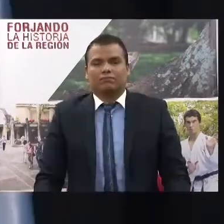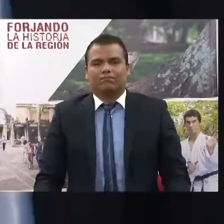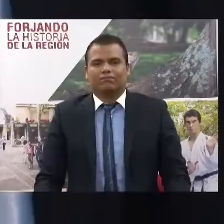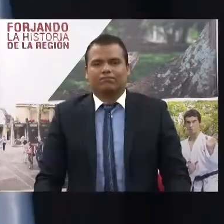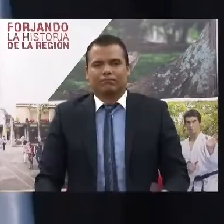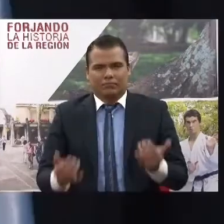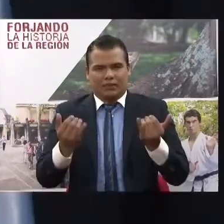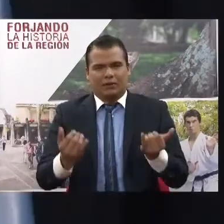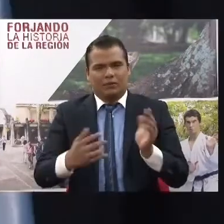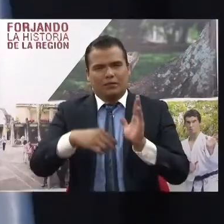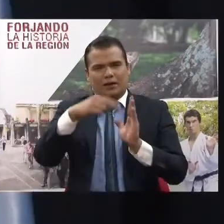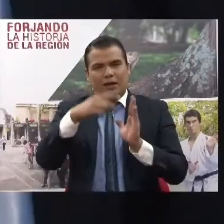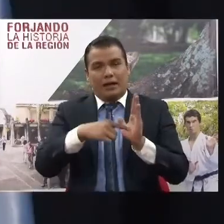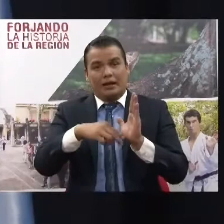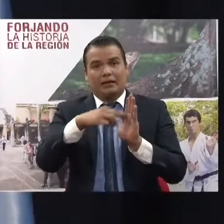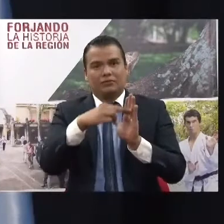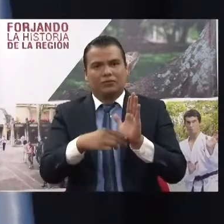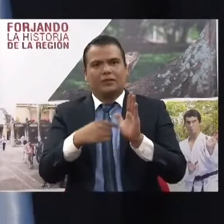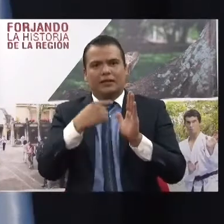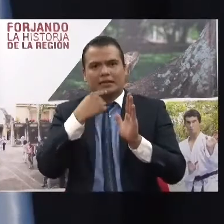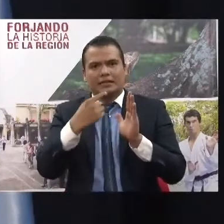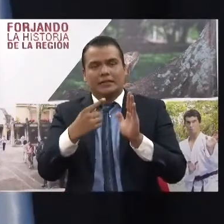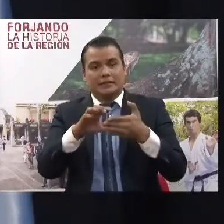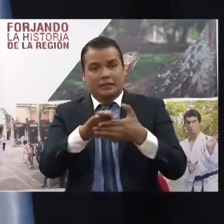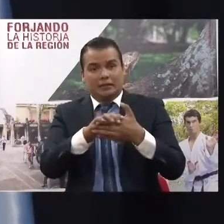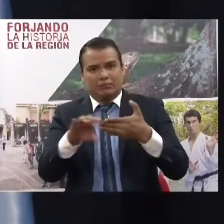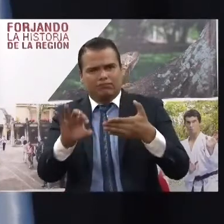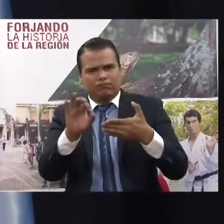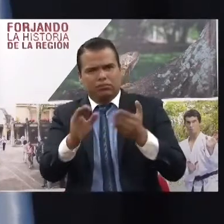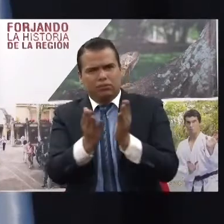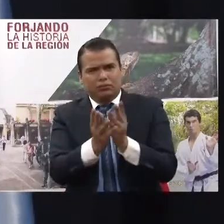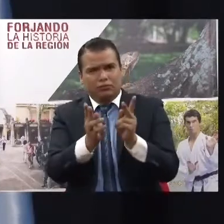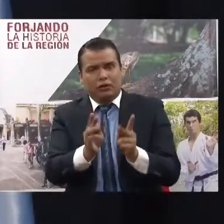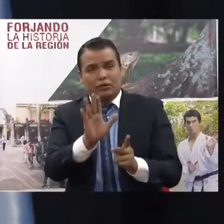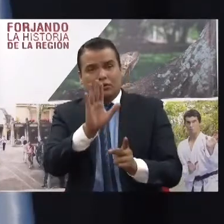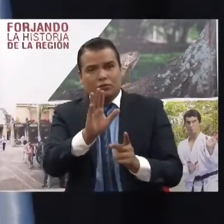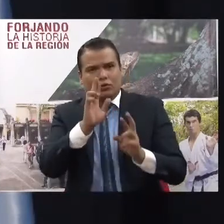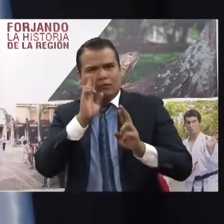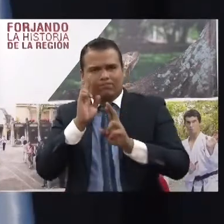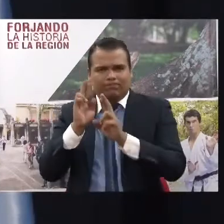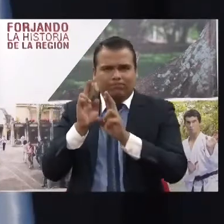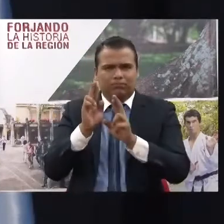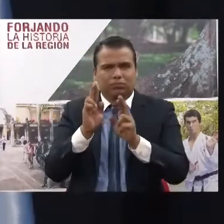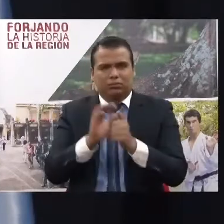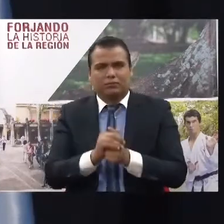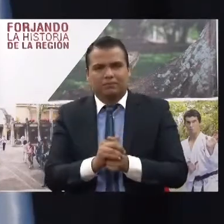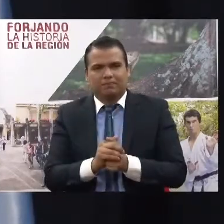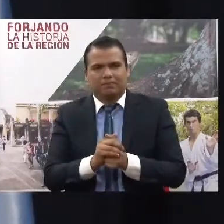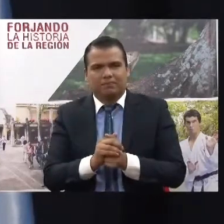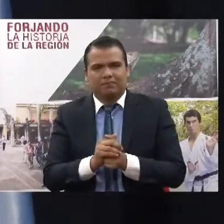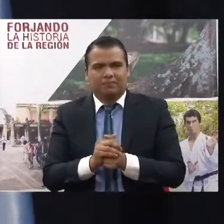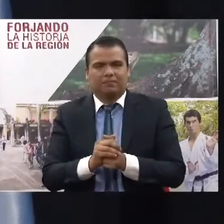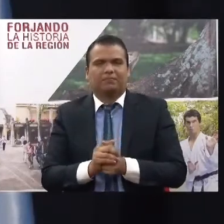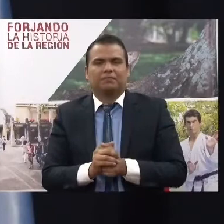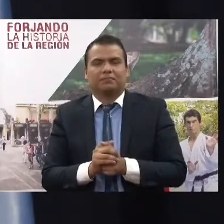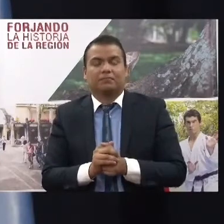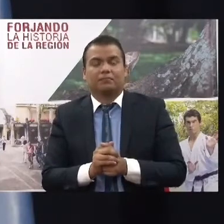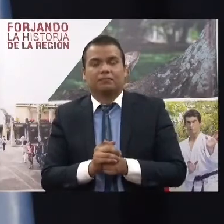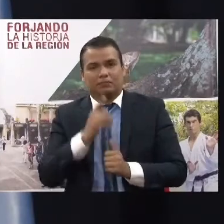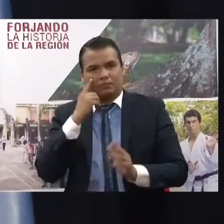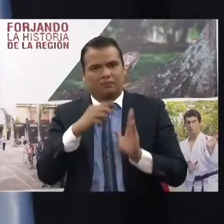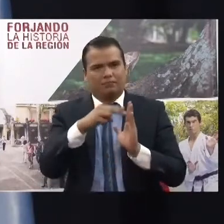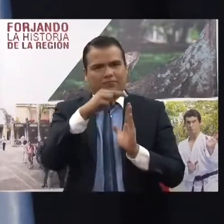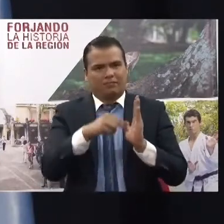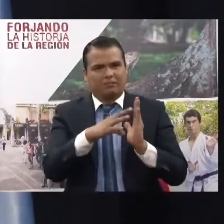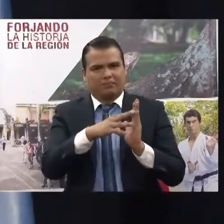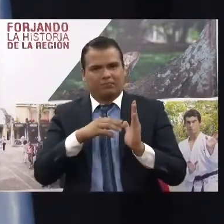A continuación leeremos la resolución con la cual se otorga el título de mejor graduando de la ceremonia. Universidad del